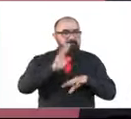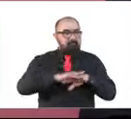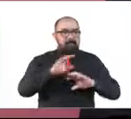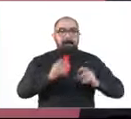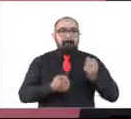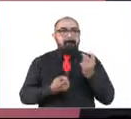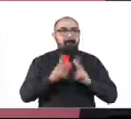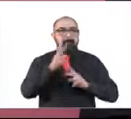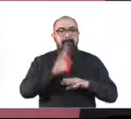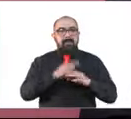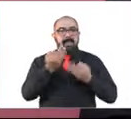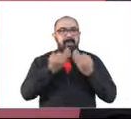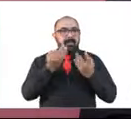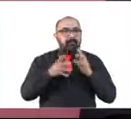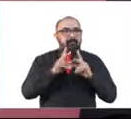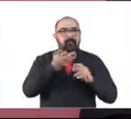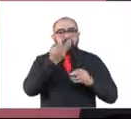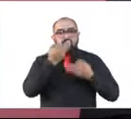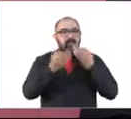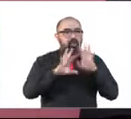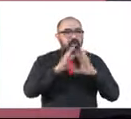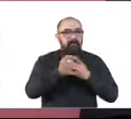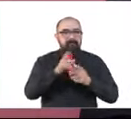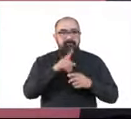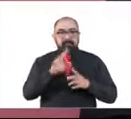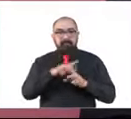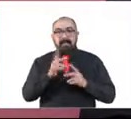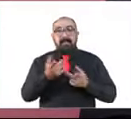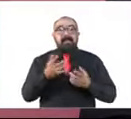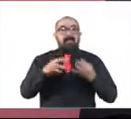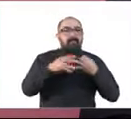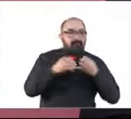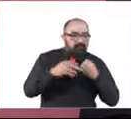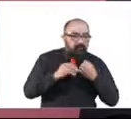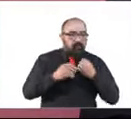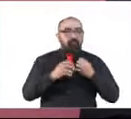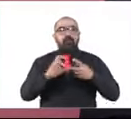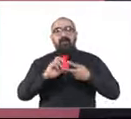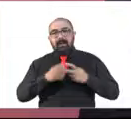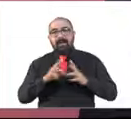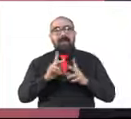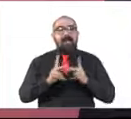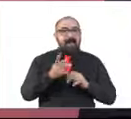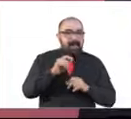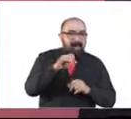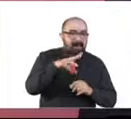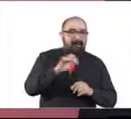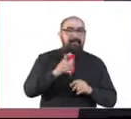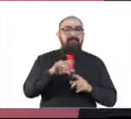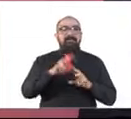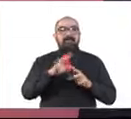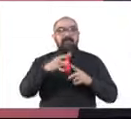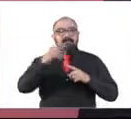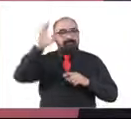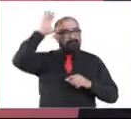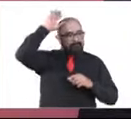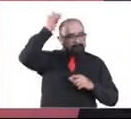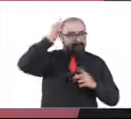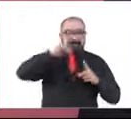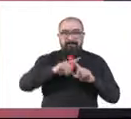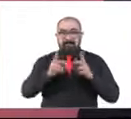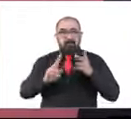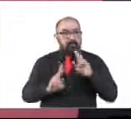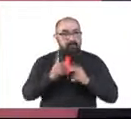manera más que diciendo, sin maíz no hay país, sin frijol, sin calabaza, sin quelites y sin las semillas en manos campesinas